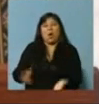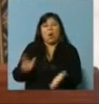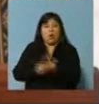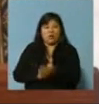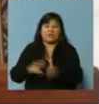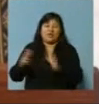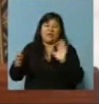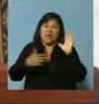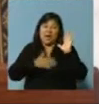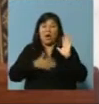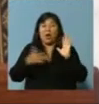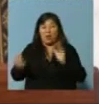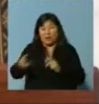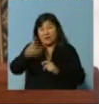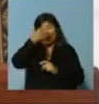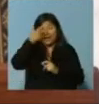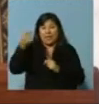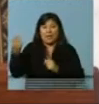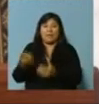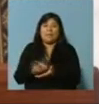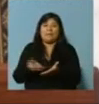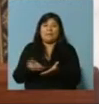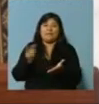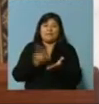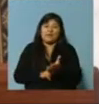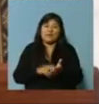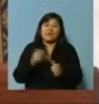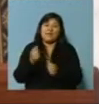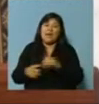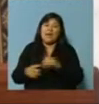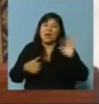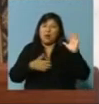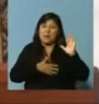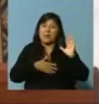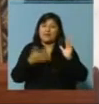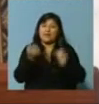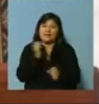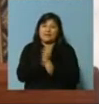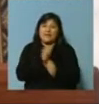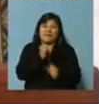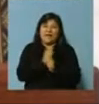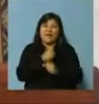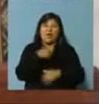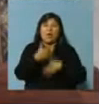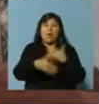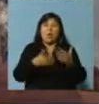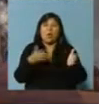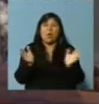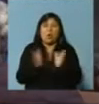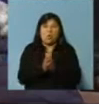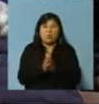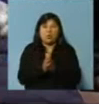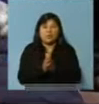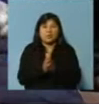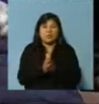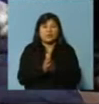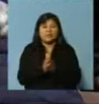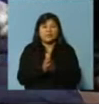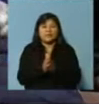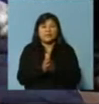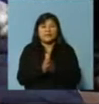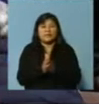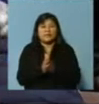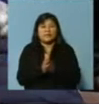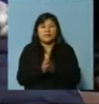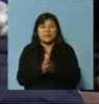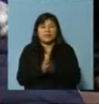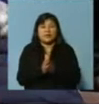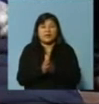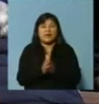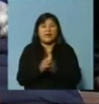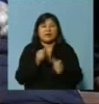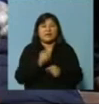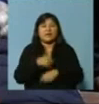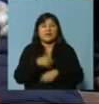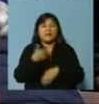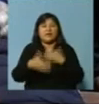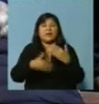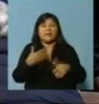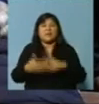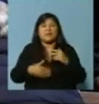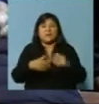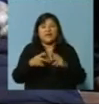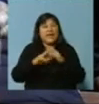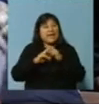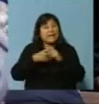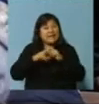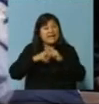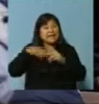comprometerle para que trabajemos rápidamente. Le contaba en el camino que ya tenemos que trabajar en los talleres